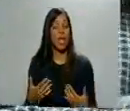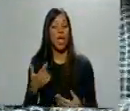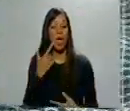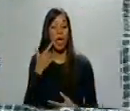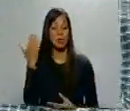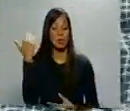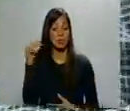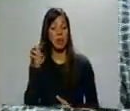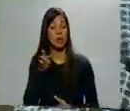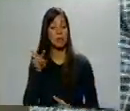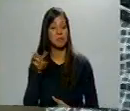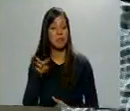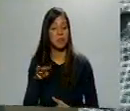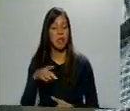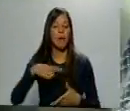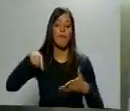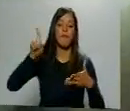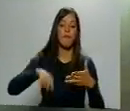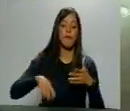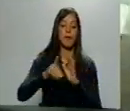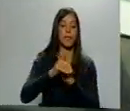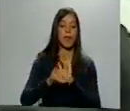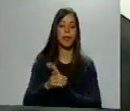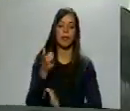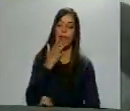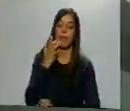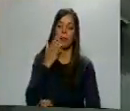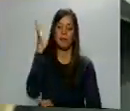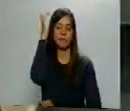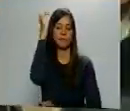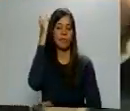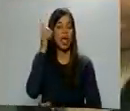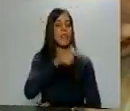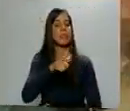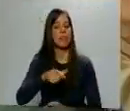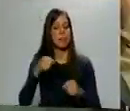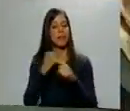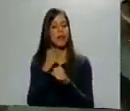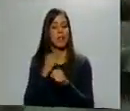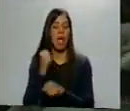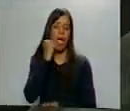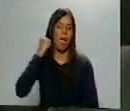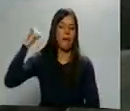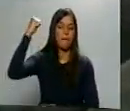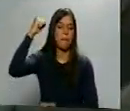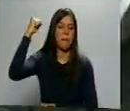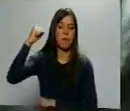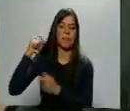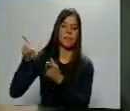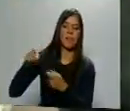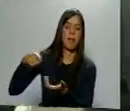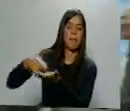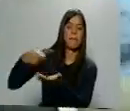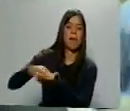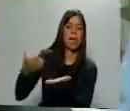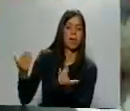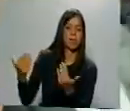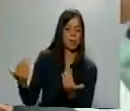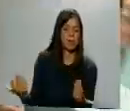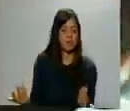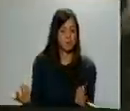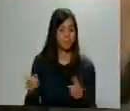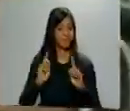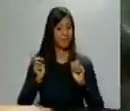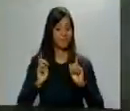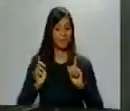República, que simplemente firmamos un decreto y los trabajadores a la calle o a protestar para que se les paguen sus prestaciones sociales. Nosotros